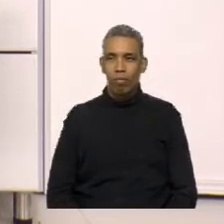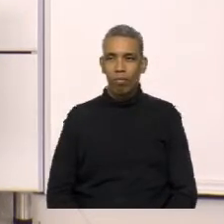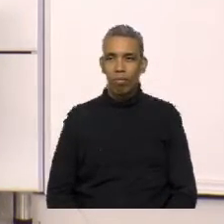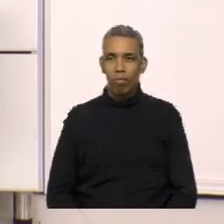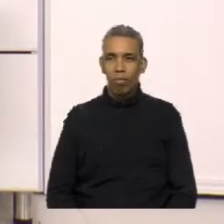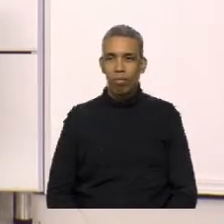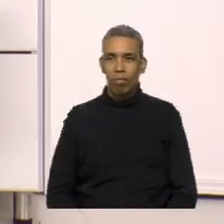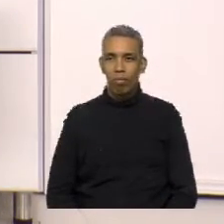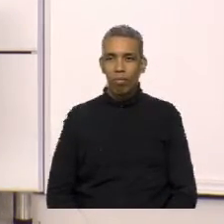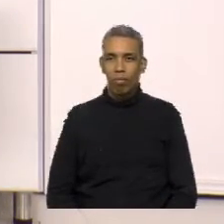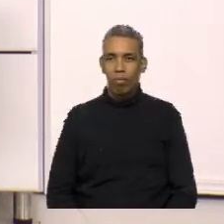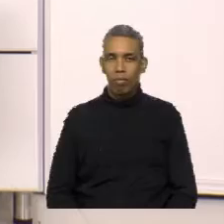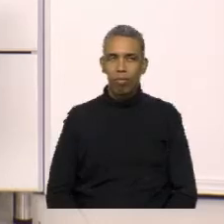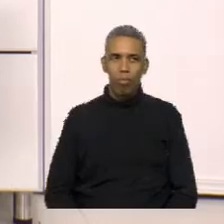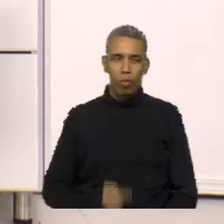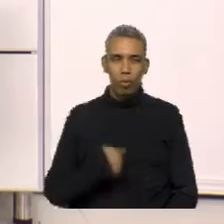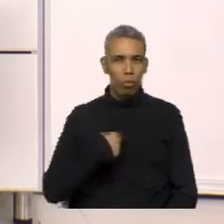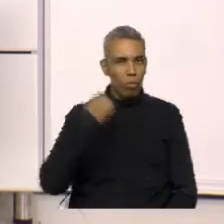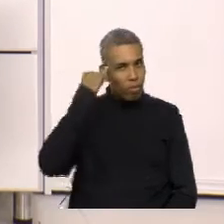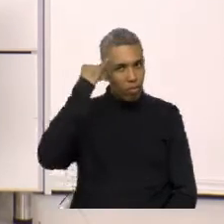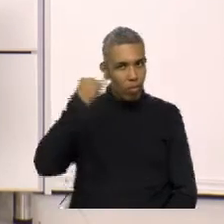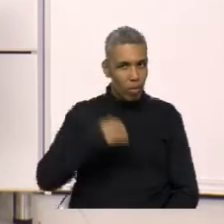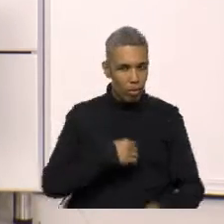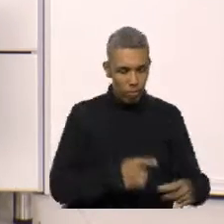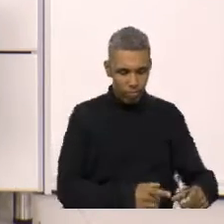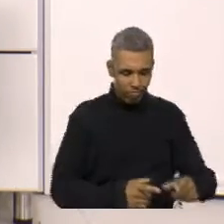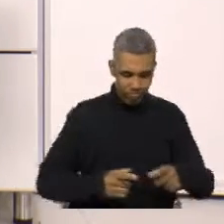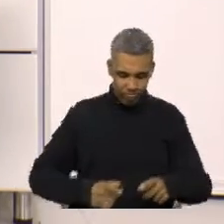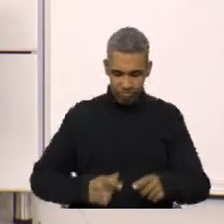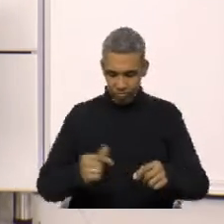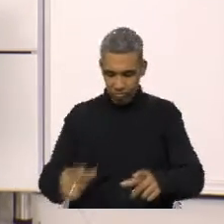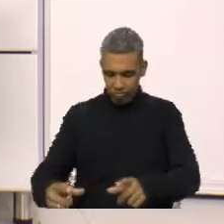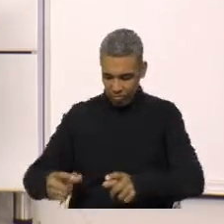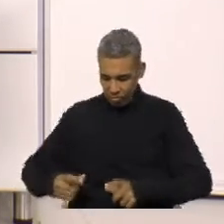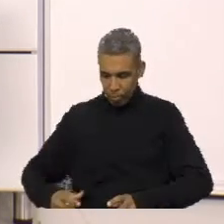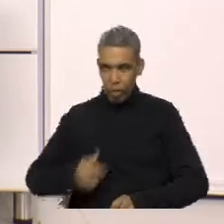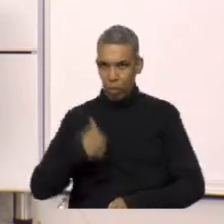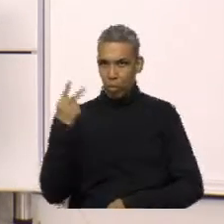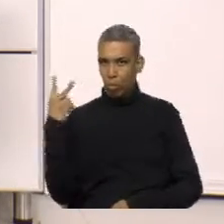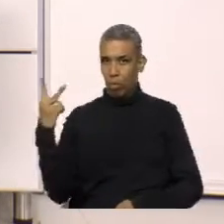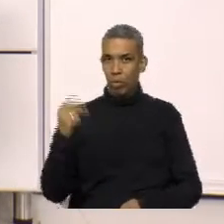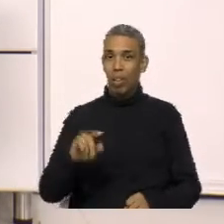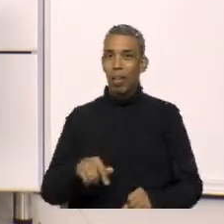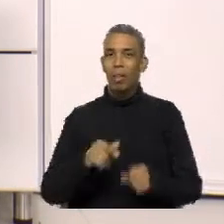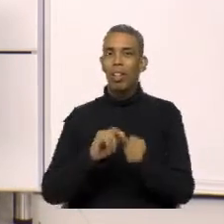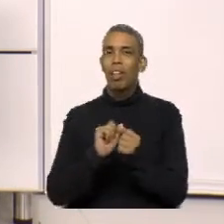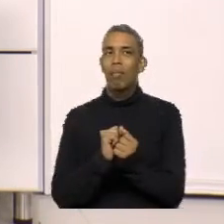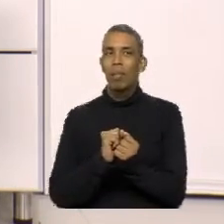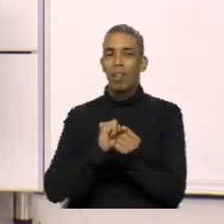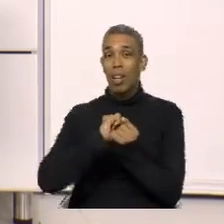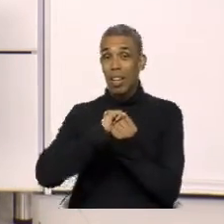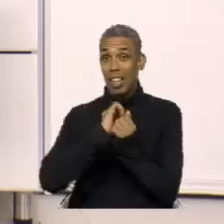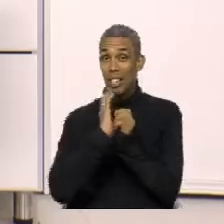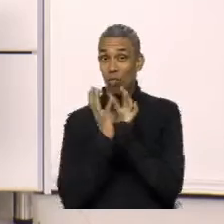dos montajes diferentes. Pues tengo también unas lechuguitas por acá. A ver, pongamos acá.